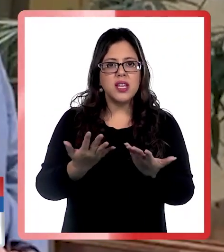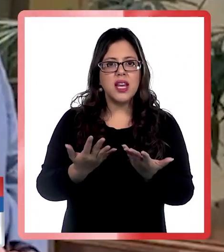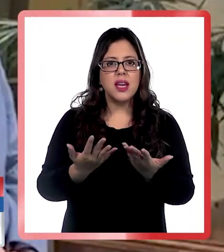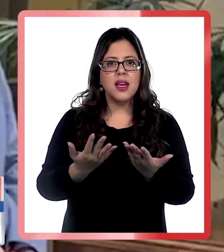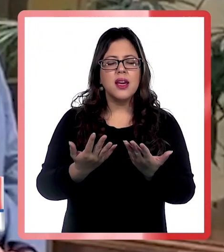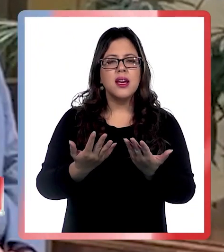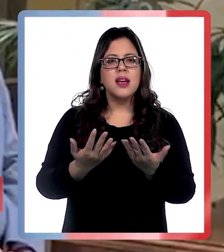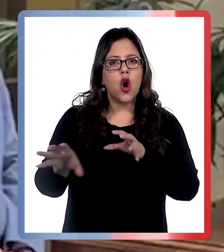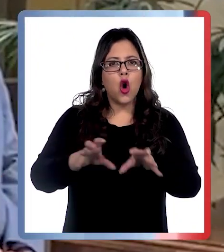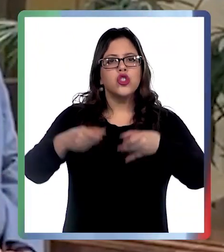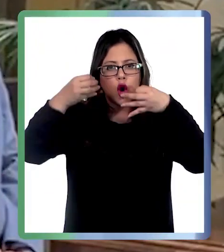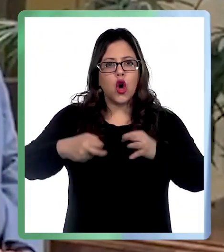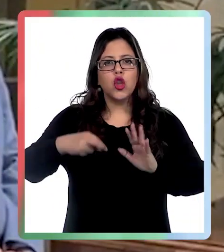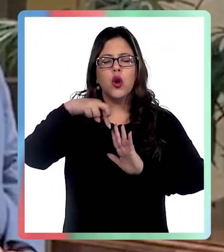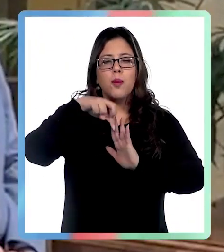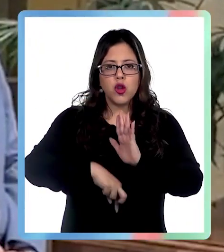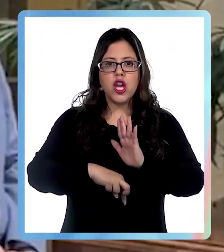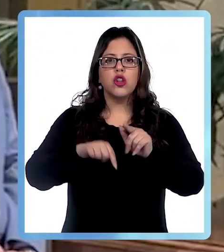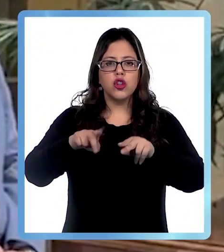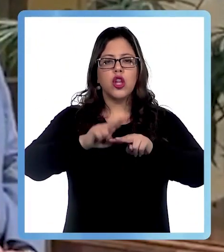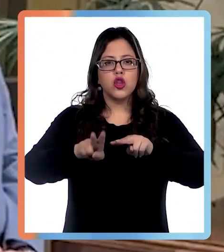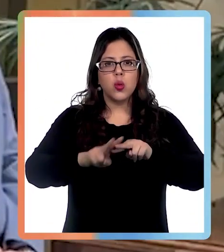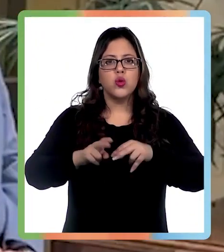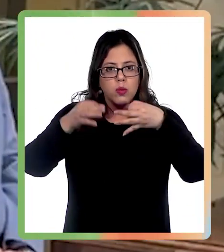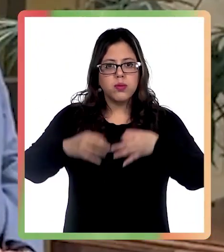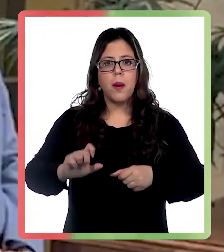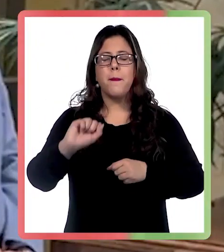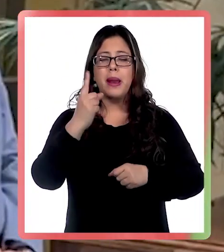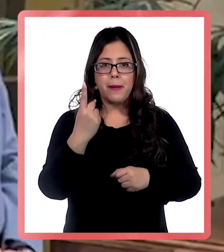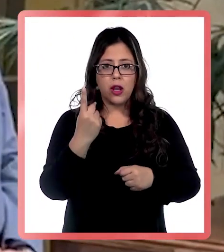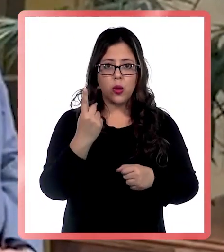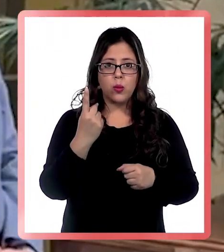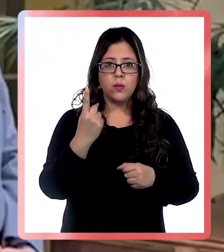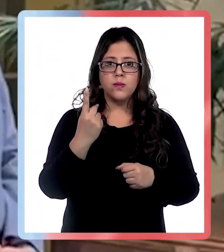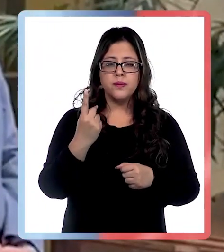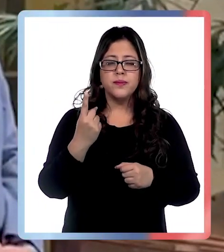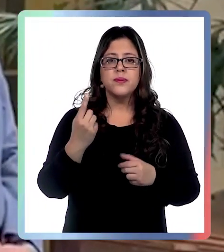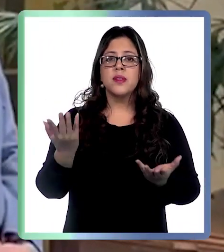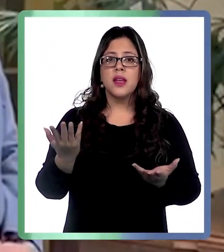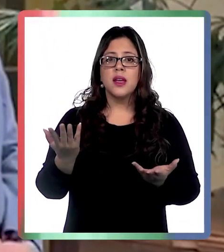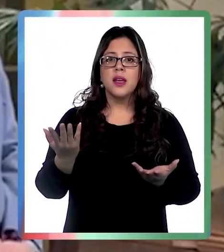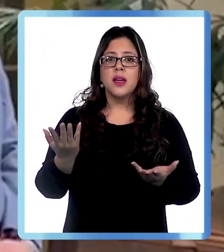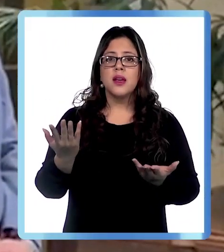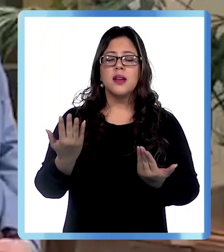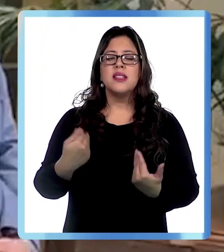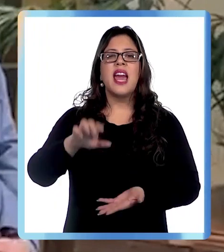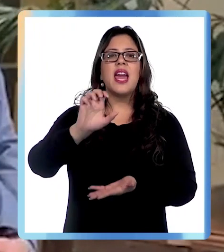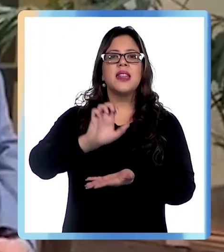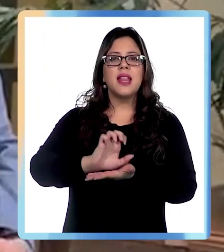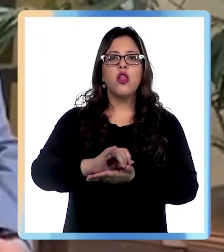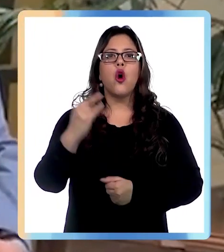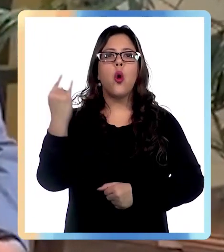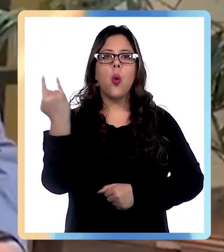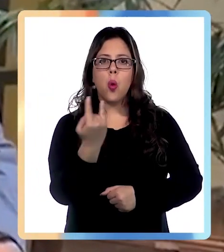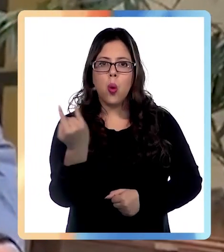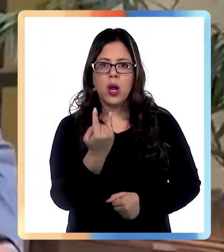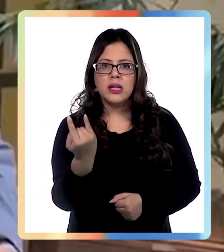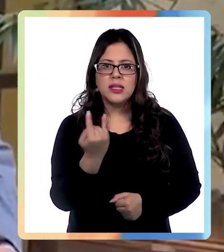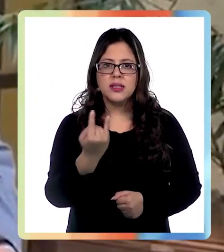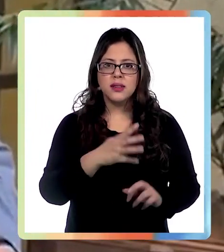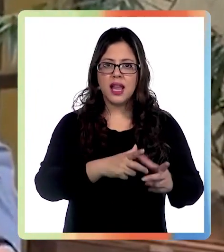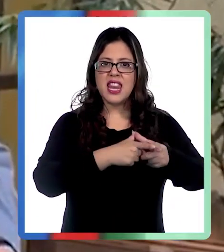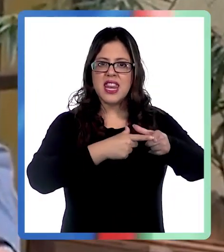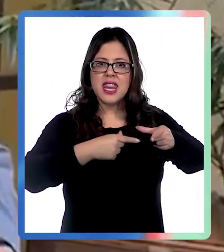medidas concretas a través de este proyecto de resolución en primer lugar que se decrete un estado de excepción de